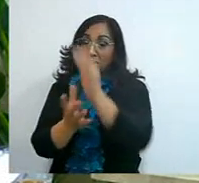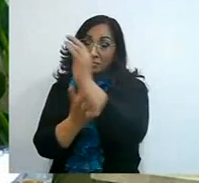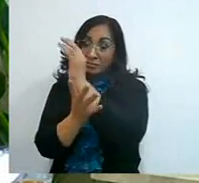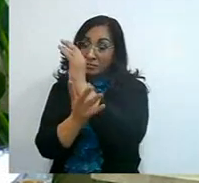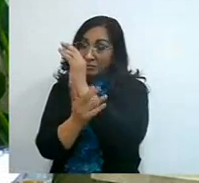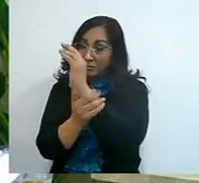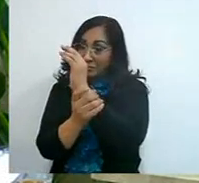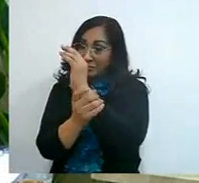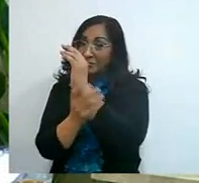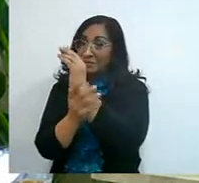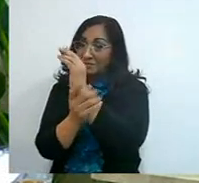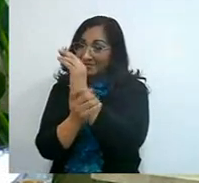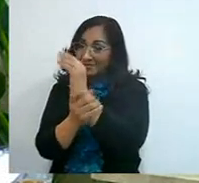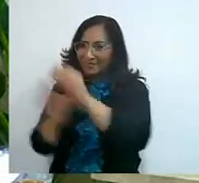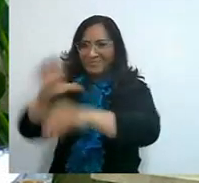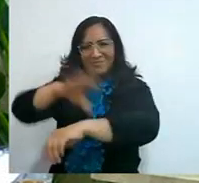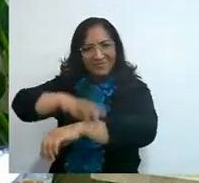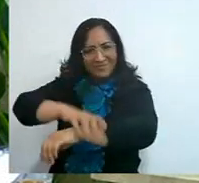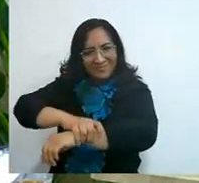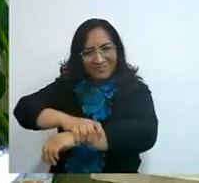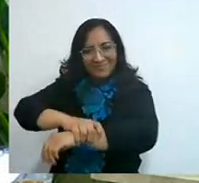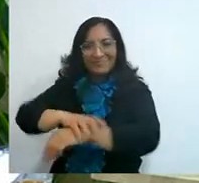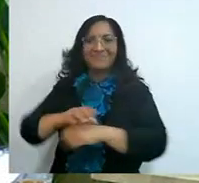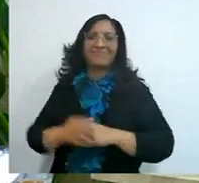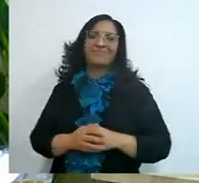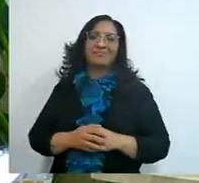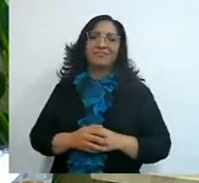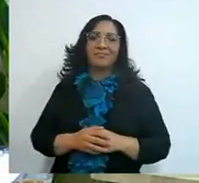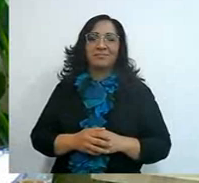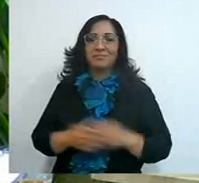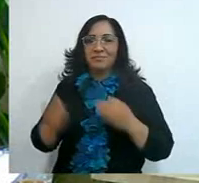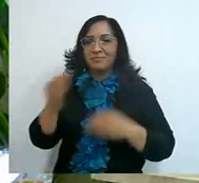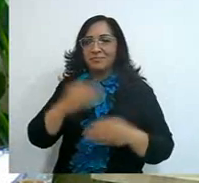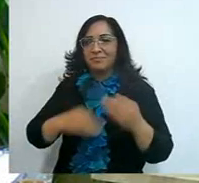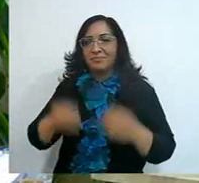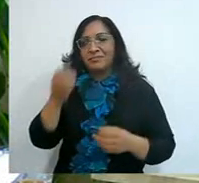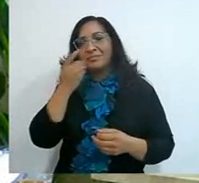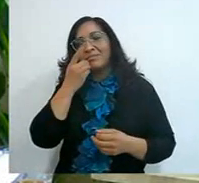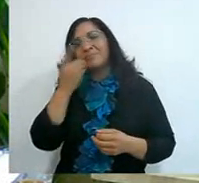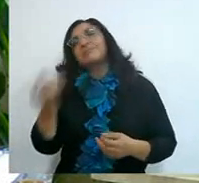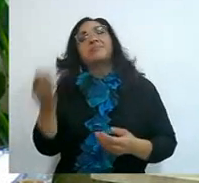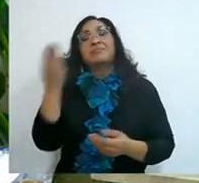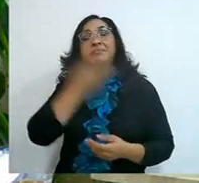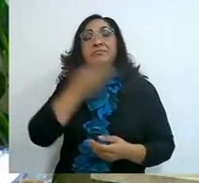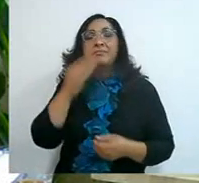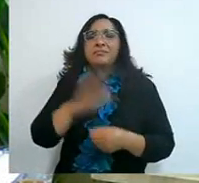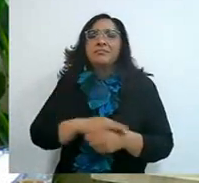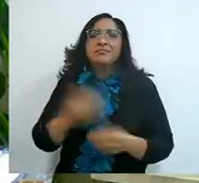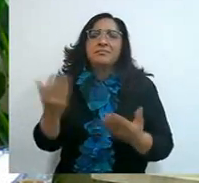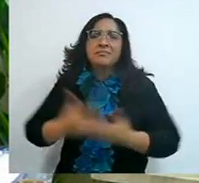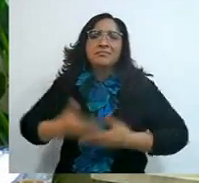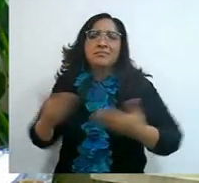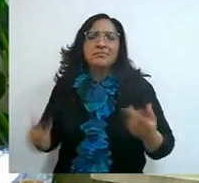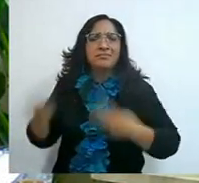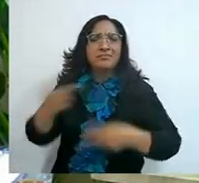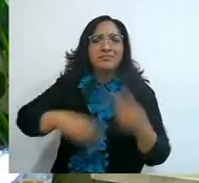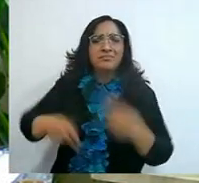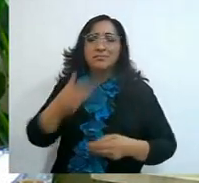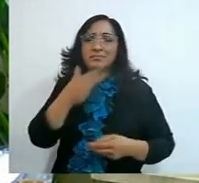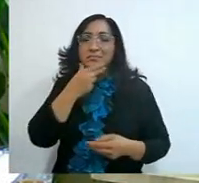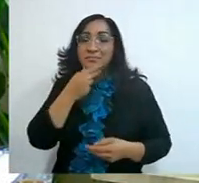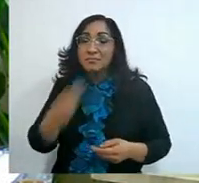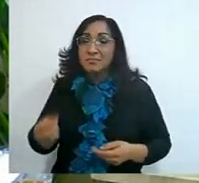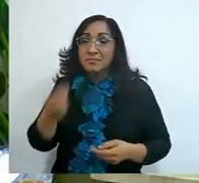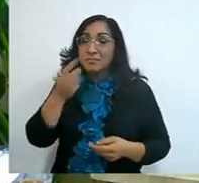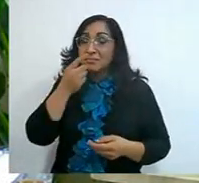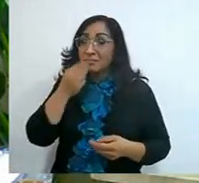Brazaletes, ahorita no traigo, pero me encantan los brazaletes. Todo lo que dice la Biblia. ¿Y por qué ahora viene un hombre que